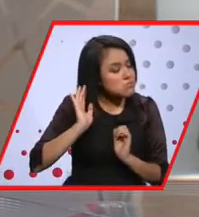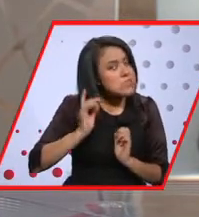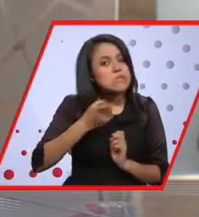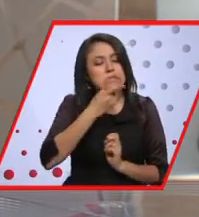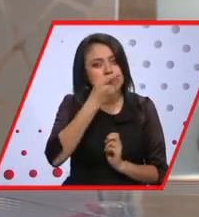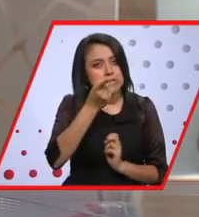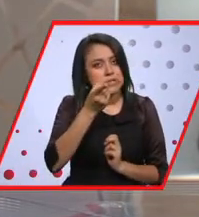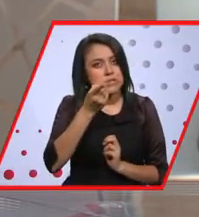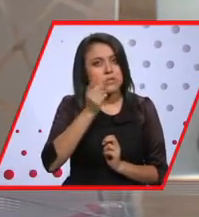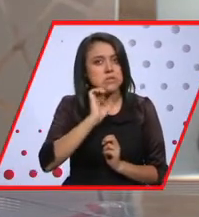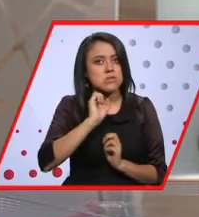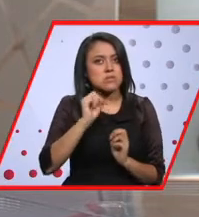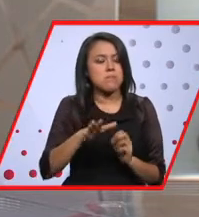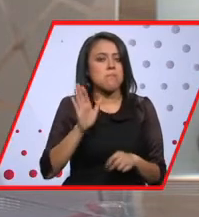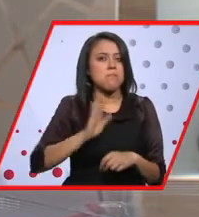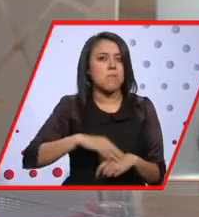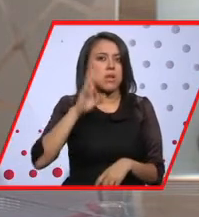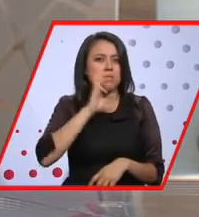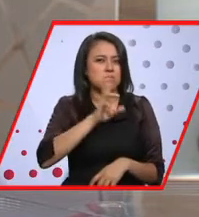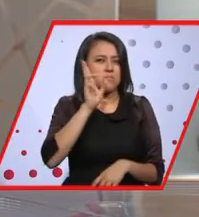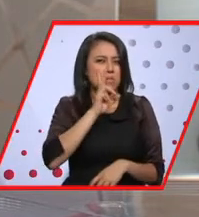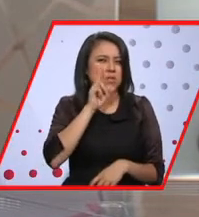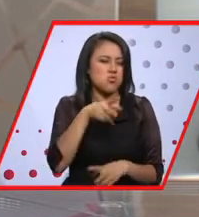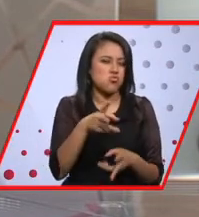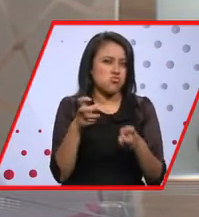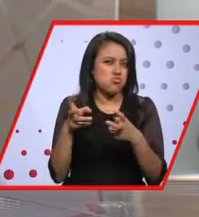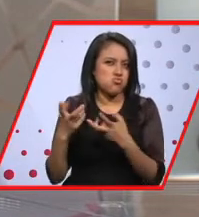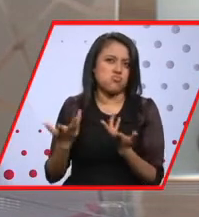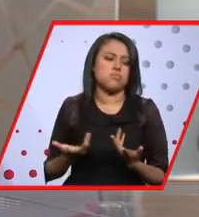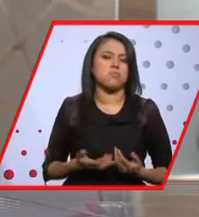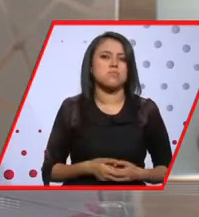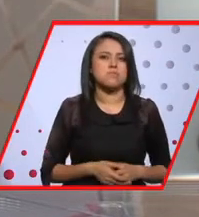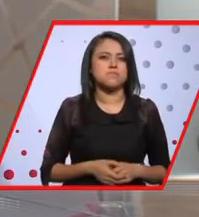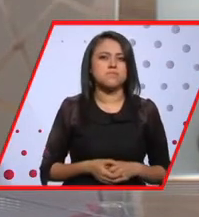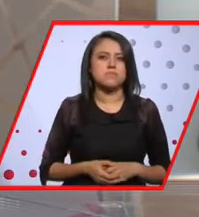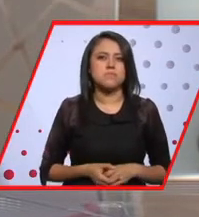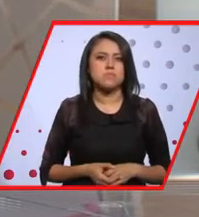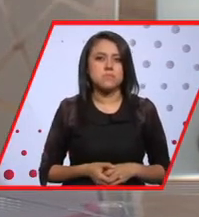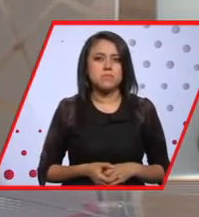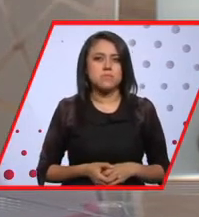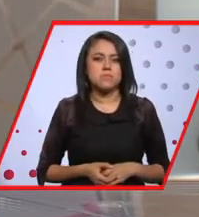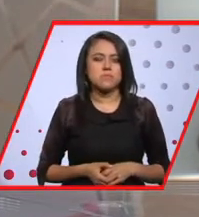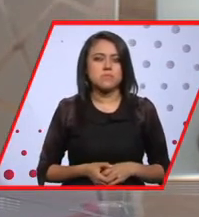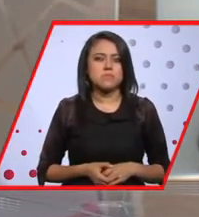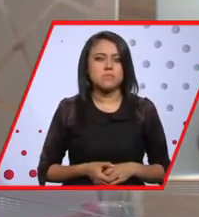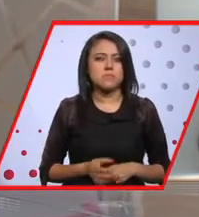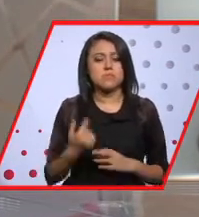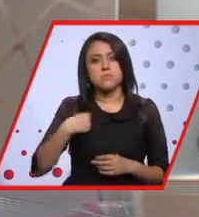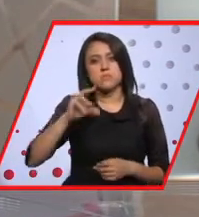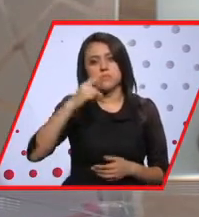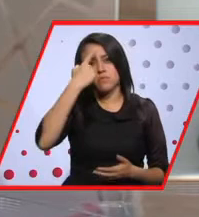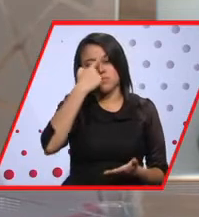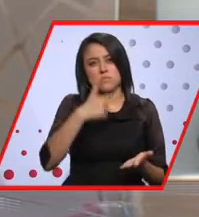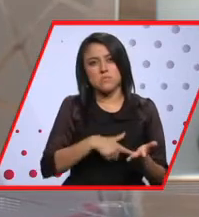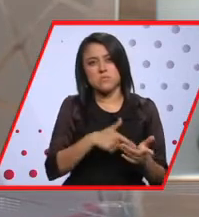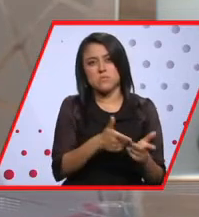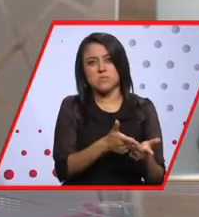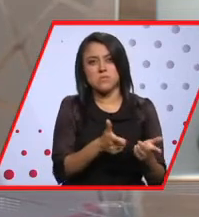dejen, aparecerán más trapitos y ropa sucia que lavar. A este paso, pues ya no va a poder ser un partido